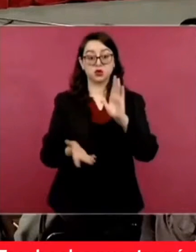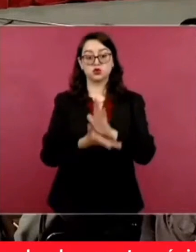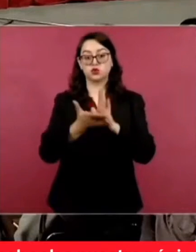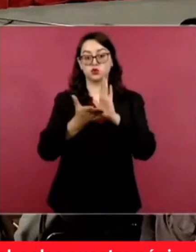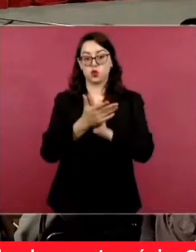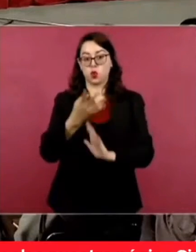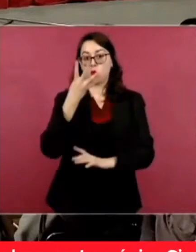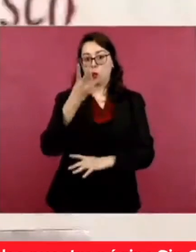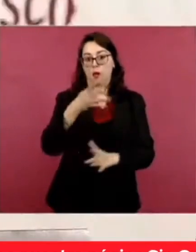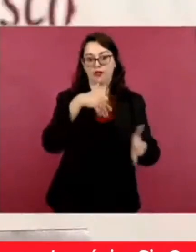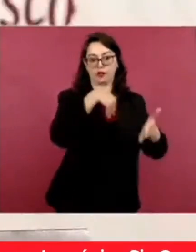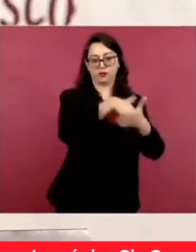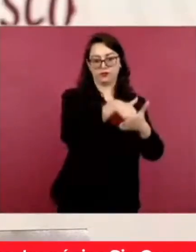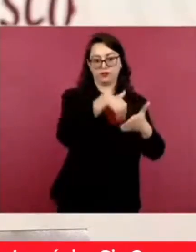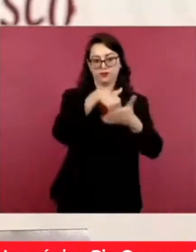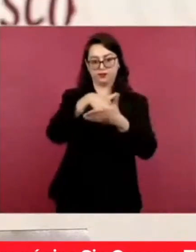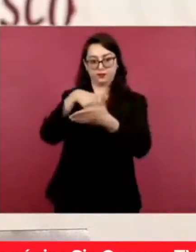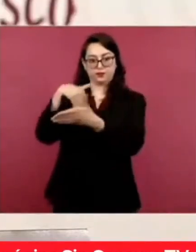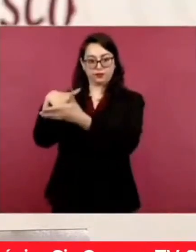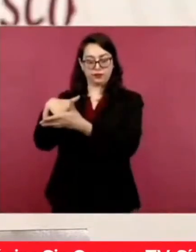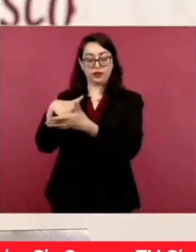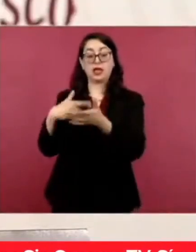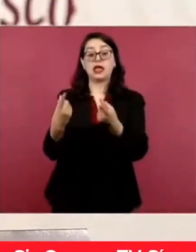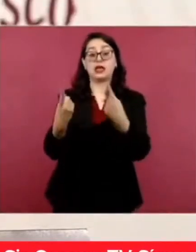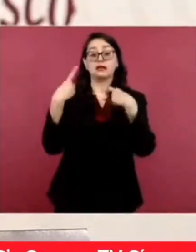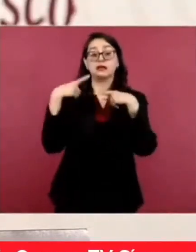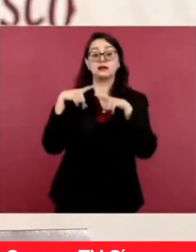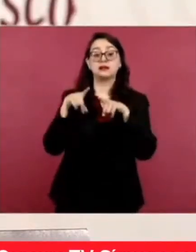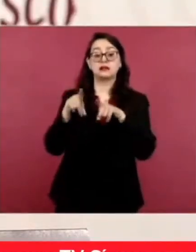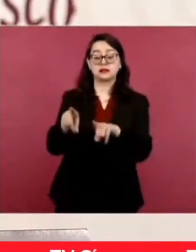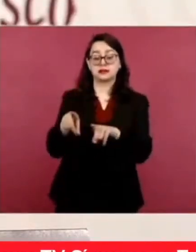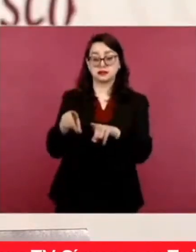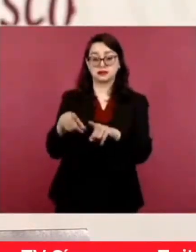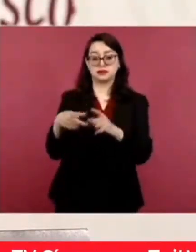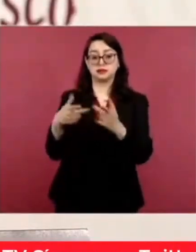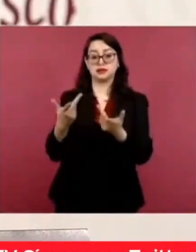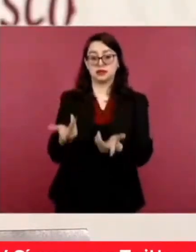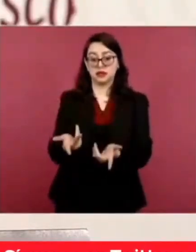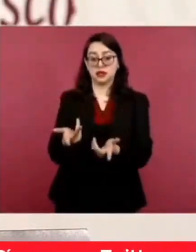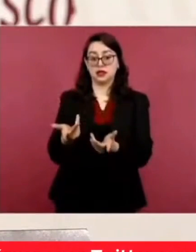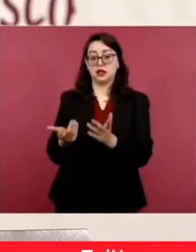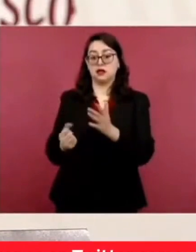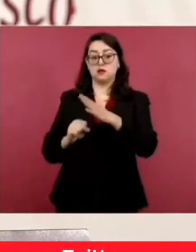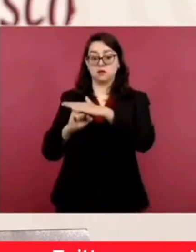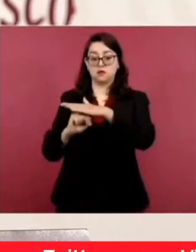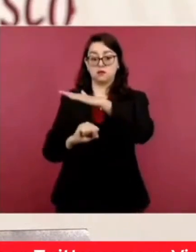y simultáneamente las estamos construyendo las estructuras de concreto